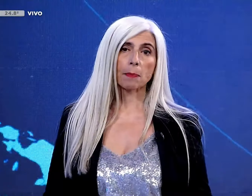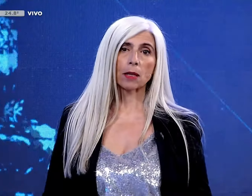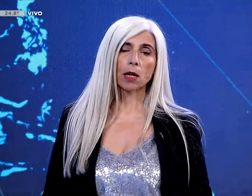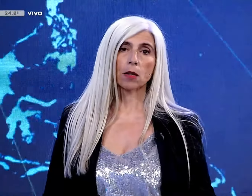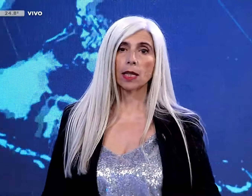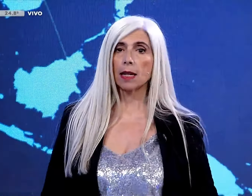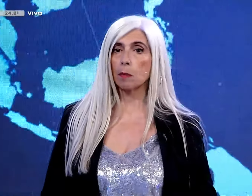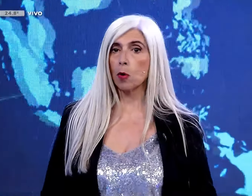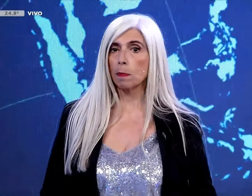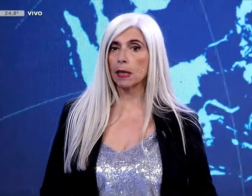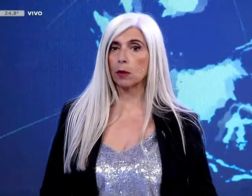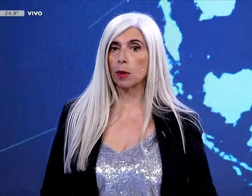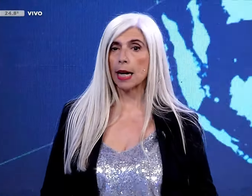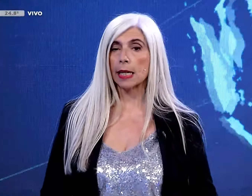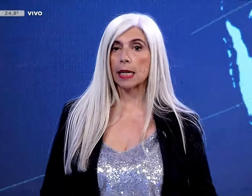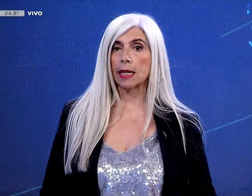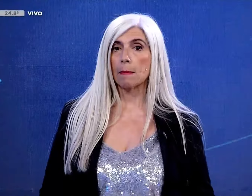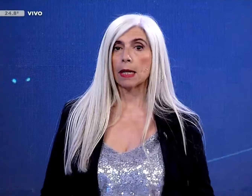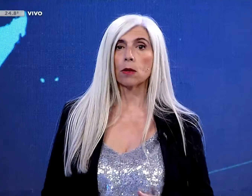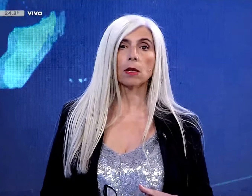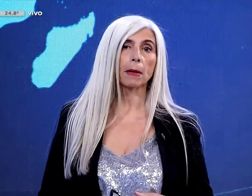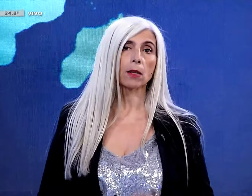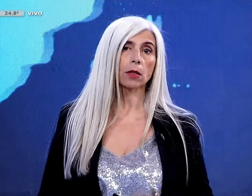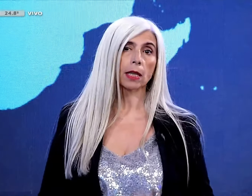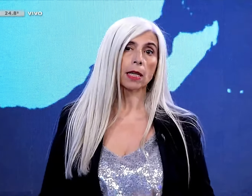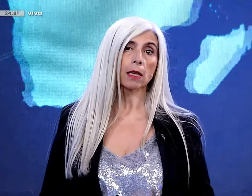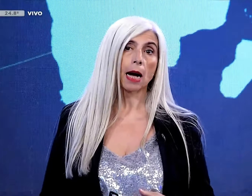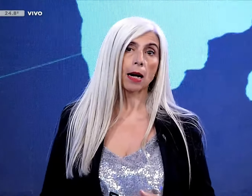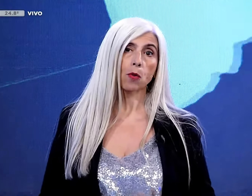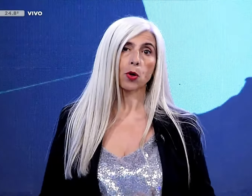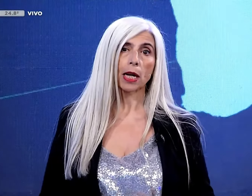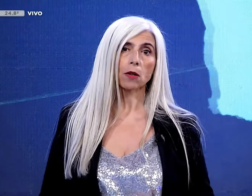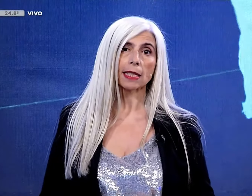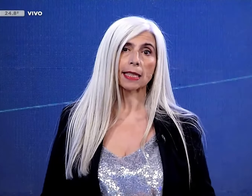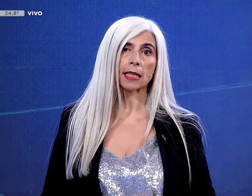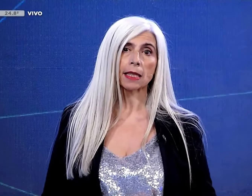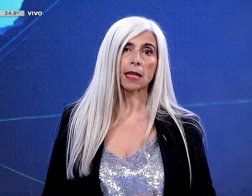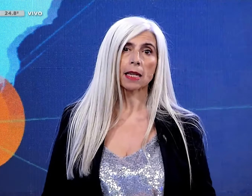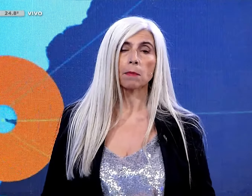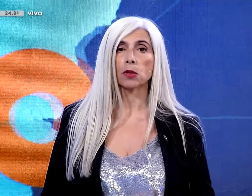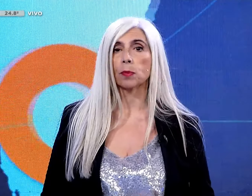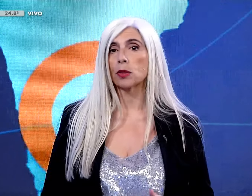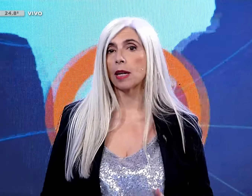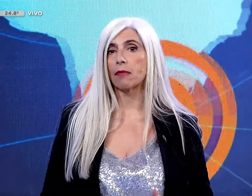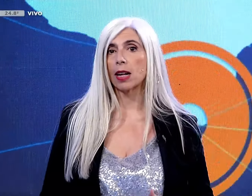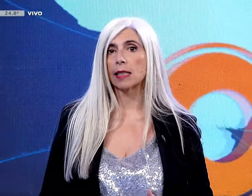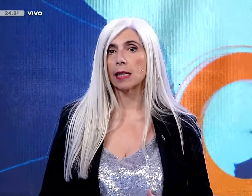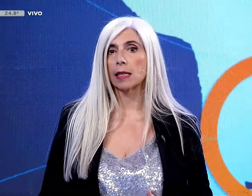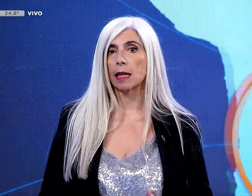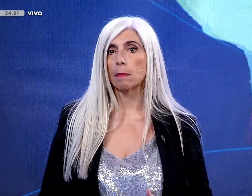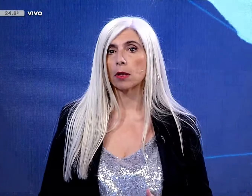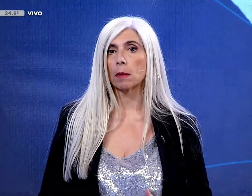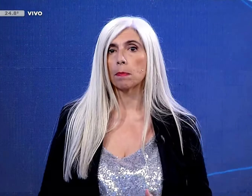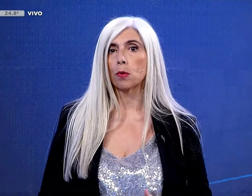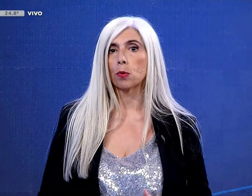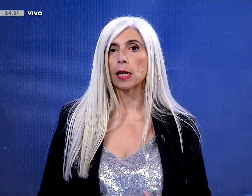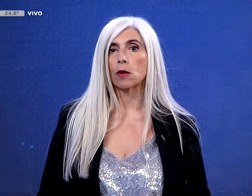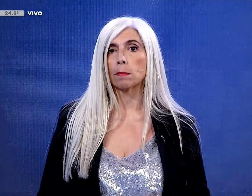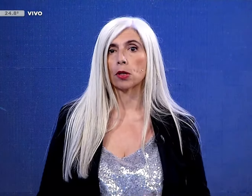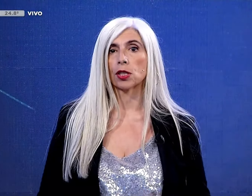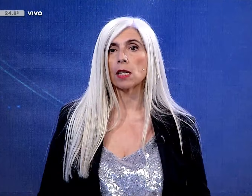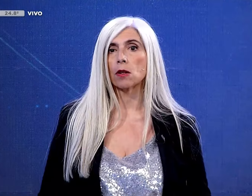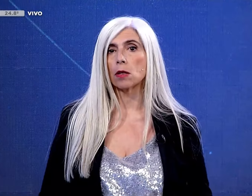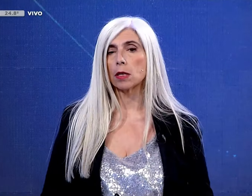mañana se espera una jornada muy particular en el marco del paro que ha convocado la cgt Y por supuesto la falta de transporte